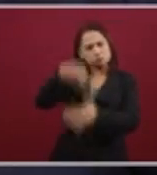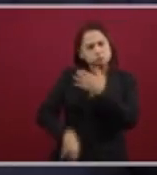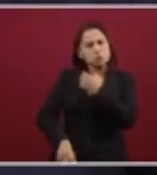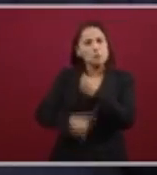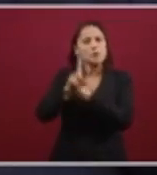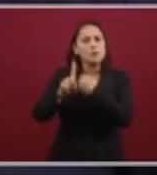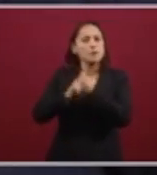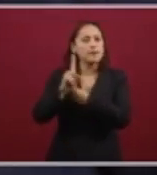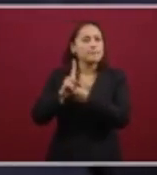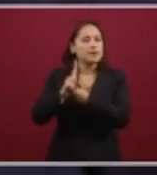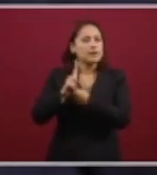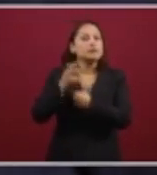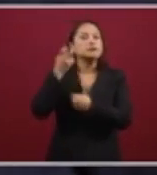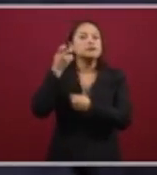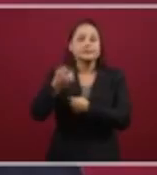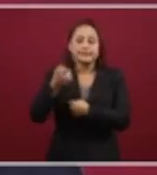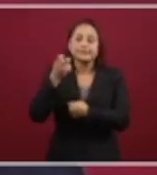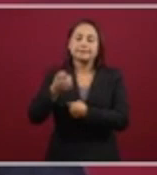Lo dije